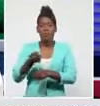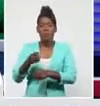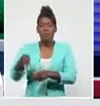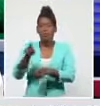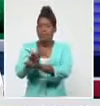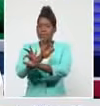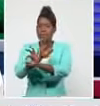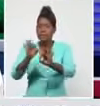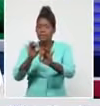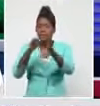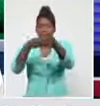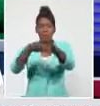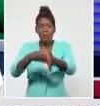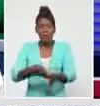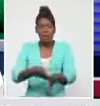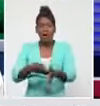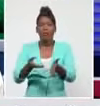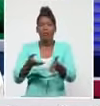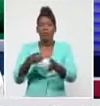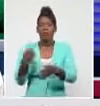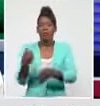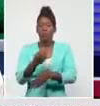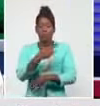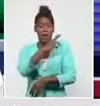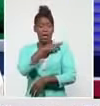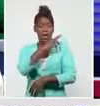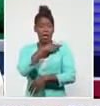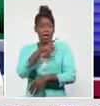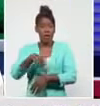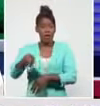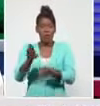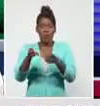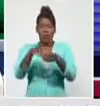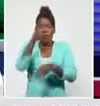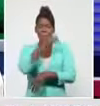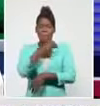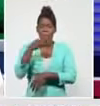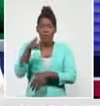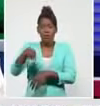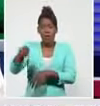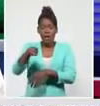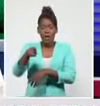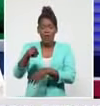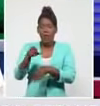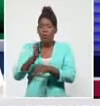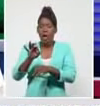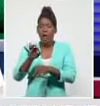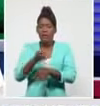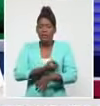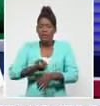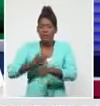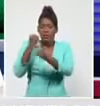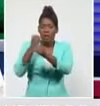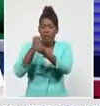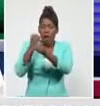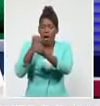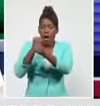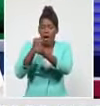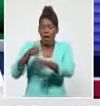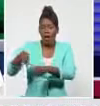su gobernadora, un equipo del ministerio que se encuentra allí, más el equipo de la provincia,